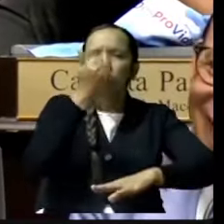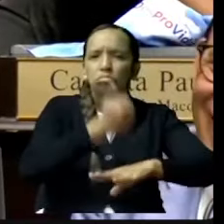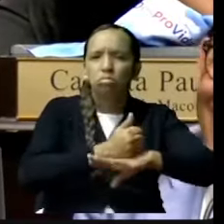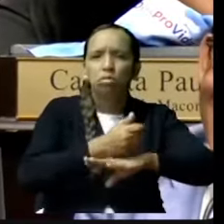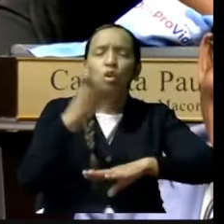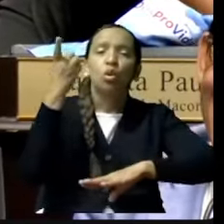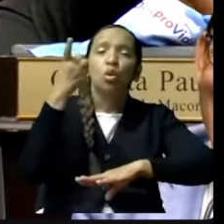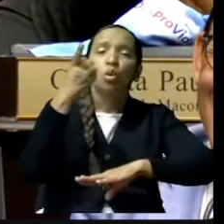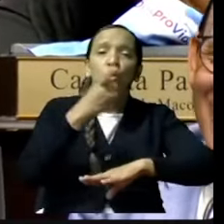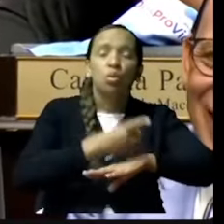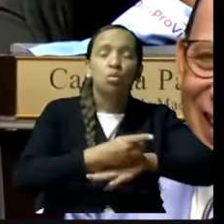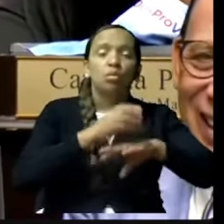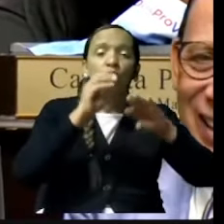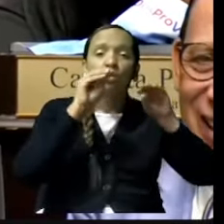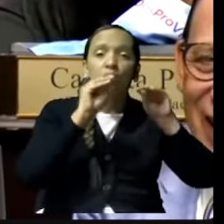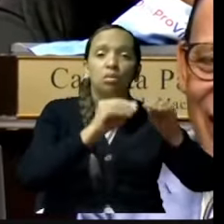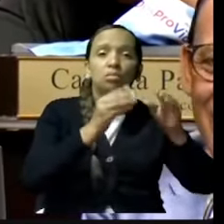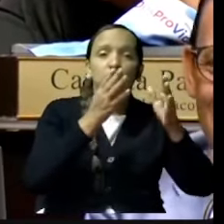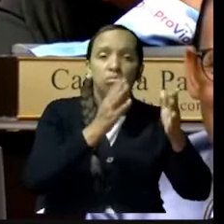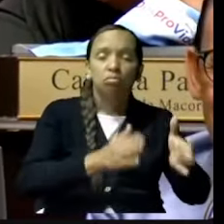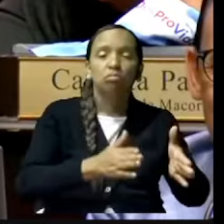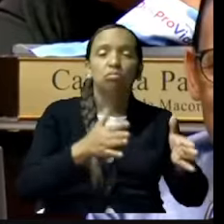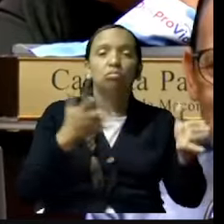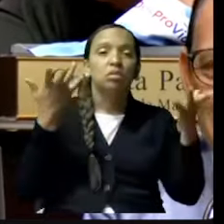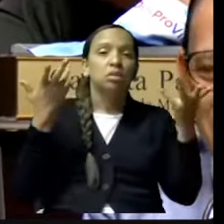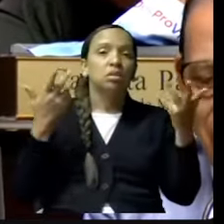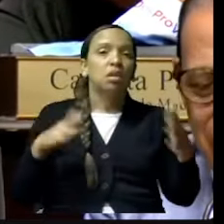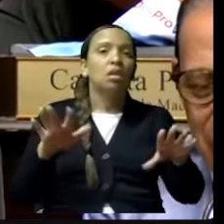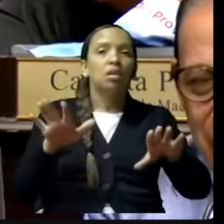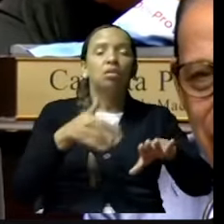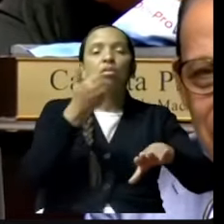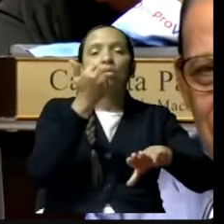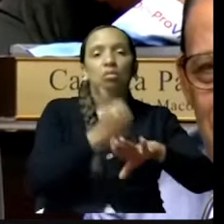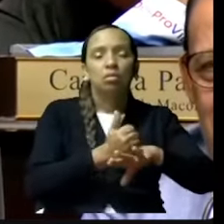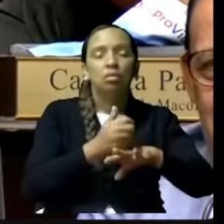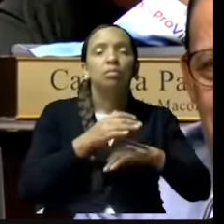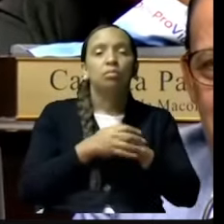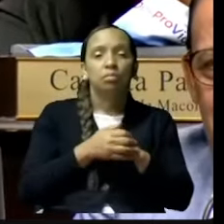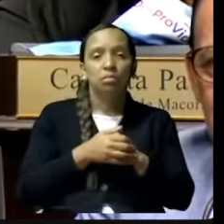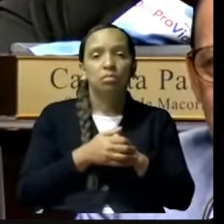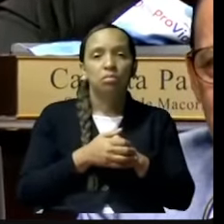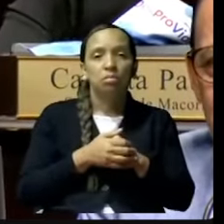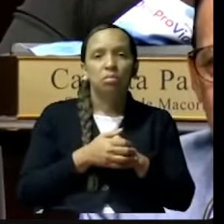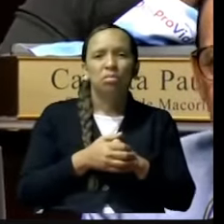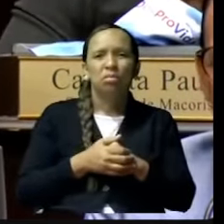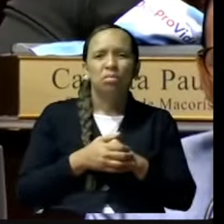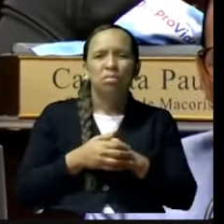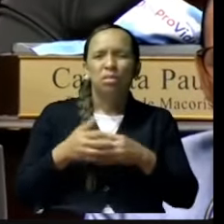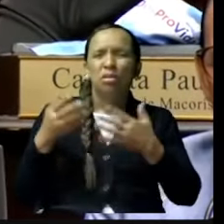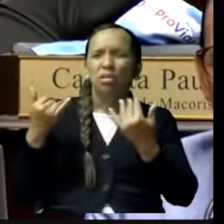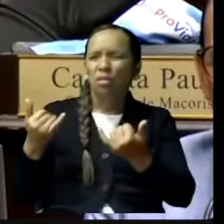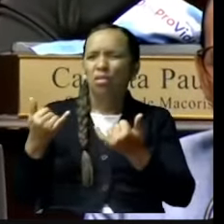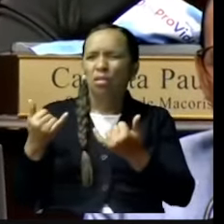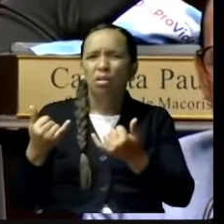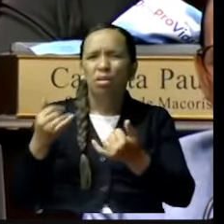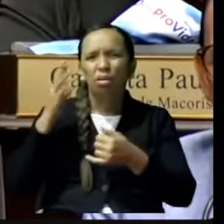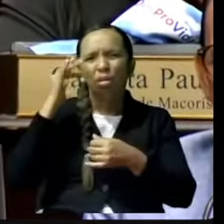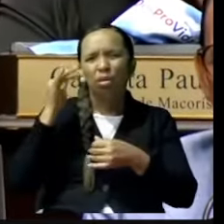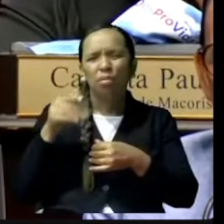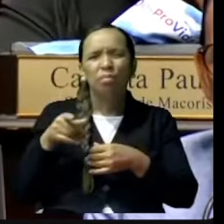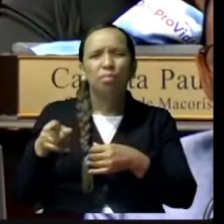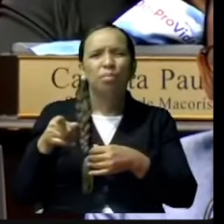Que eso sí hacen trabajo fuertemente y luchan con nuestros niños, ensucian la cocinera.